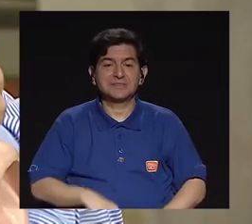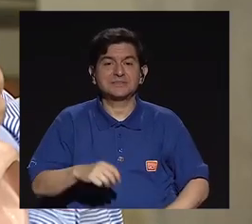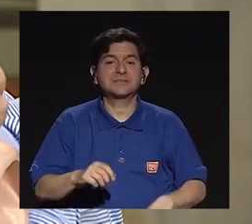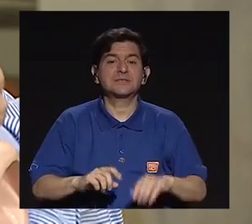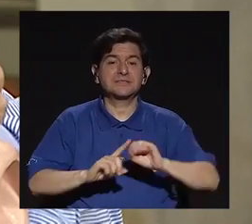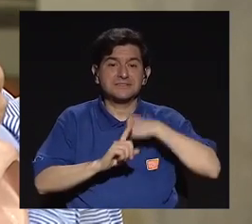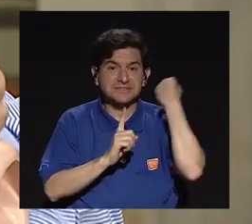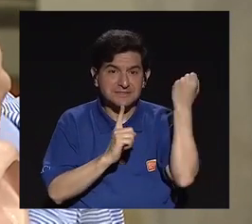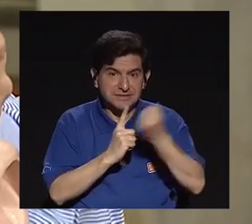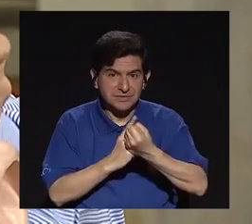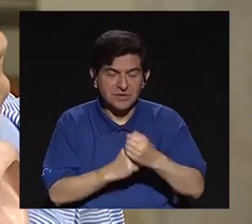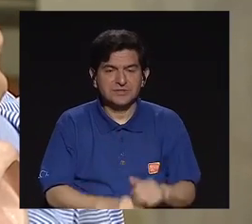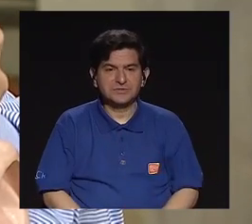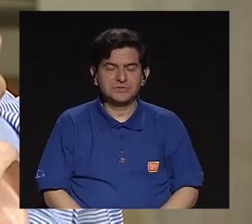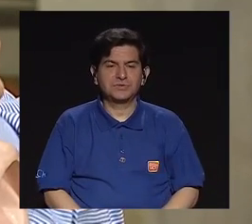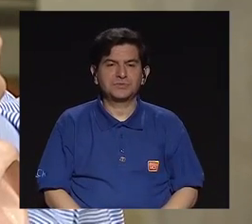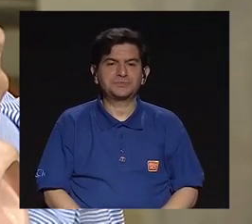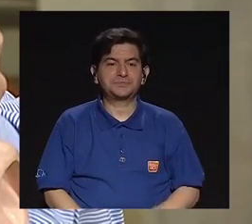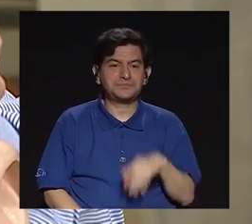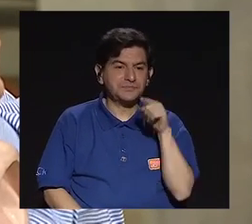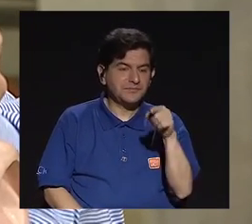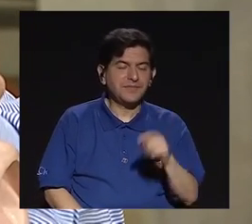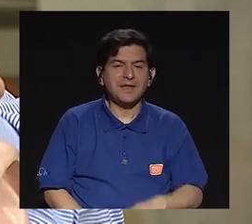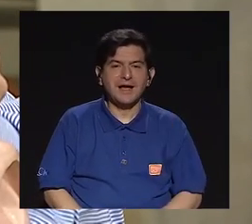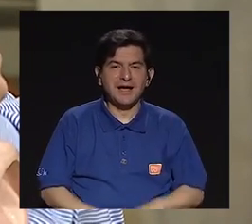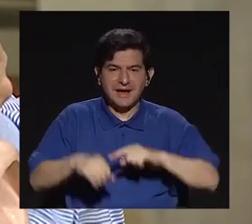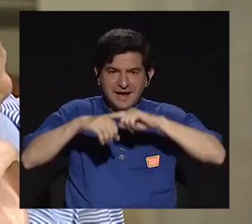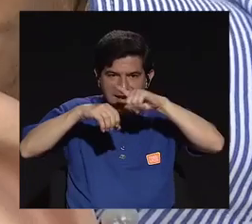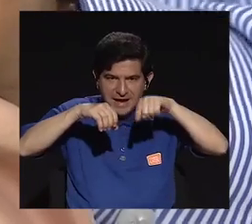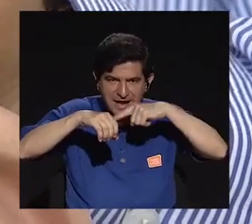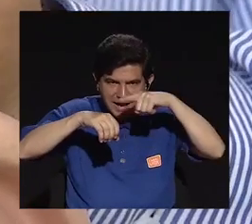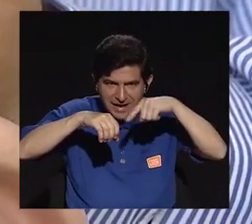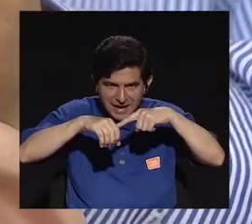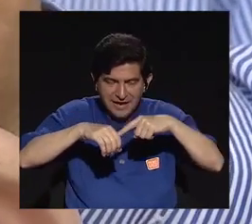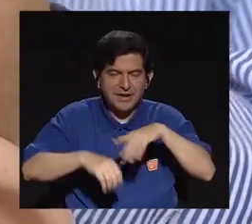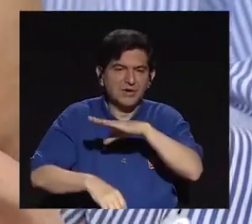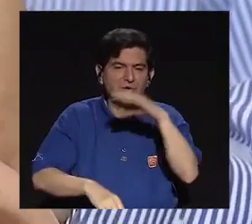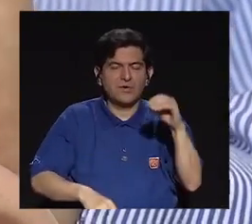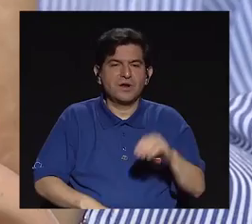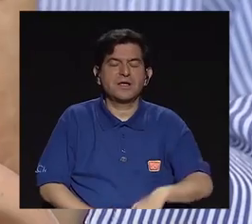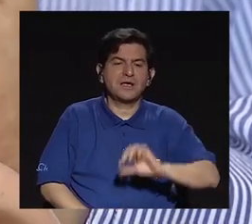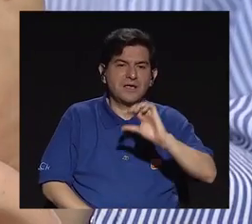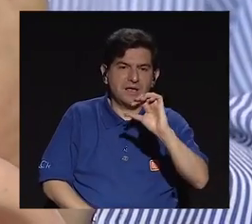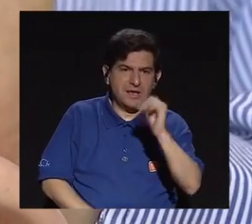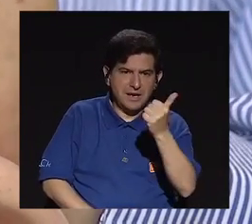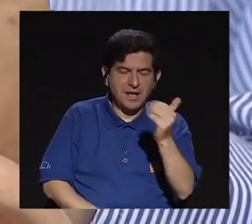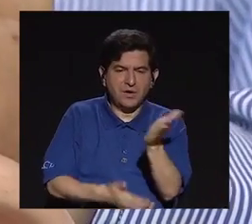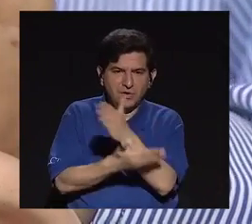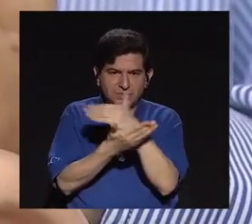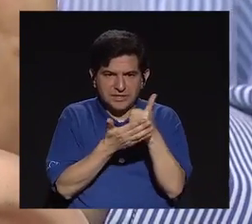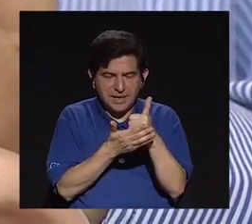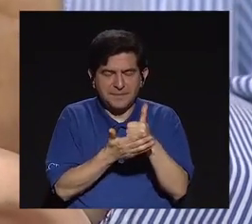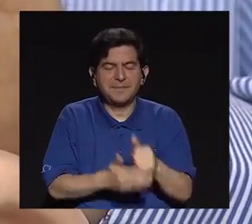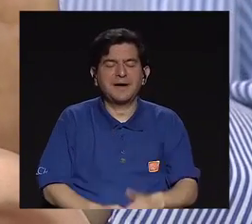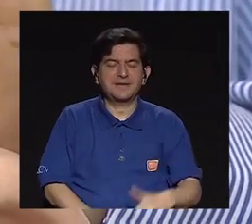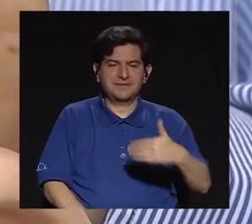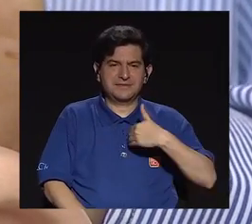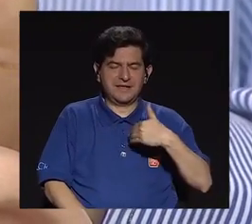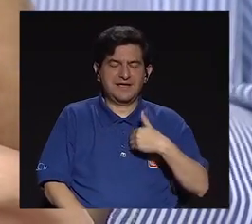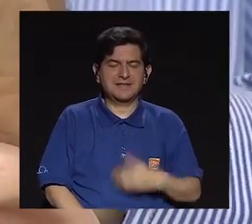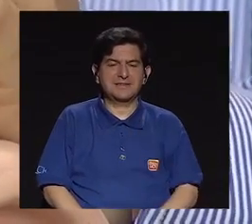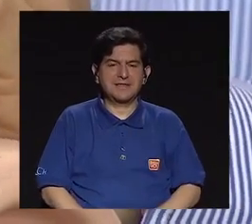laberinto membranoso del caracol de la audición como el laberinto membranoso del vestíbulo se unen por un mismo